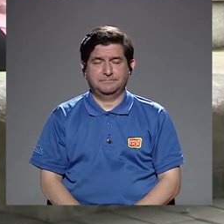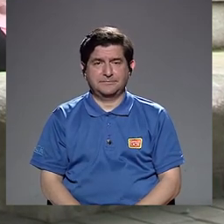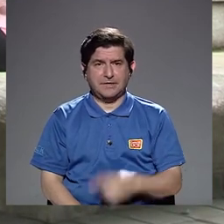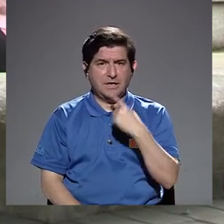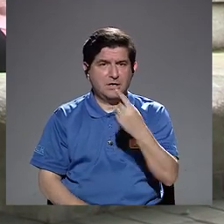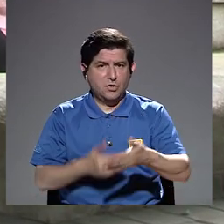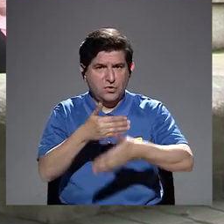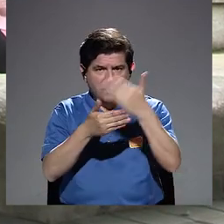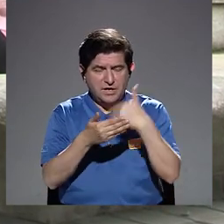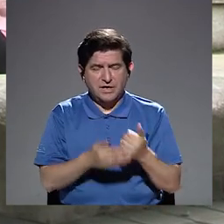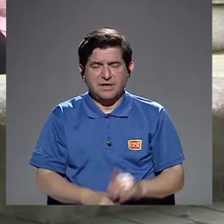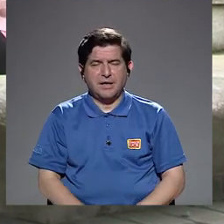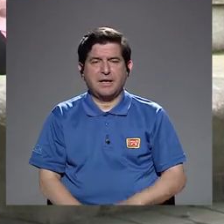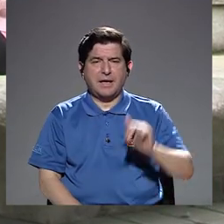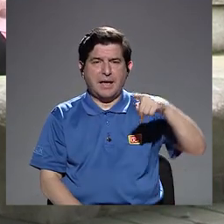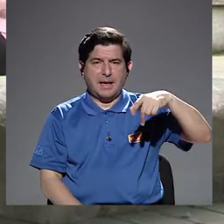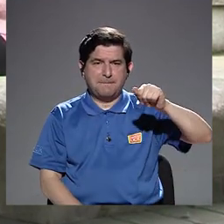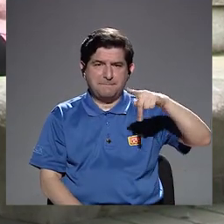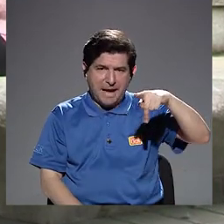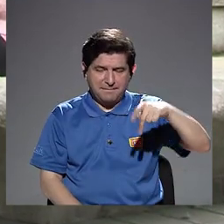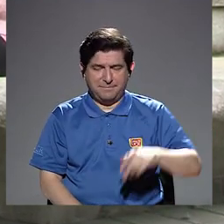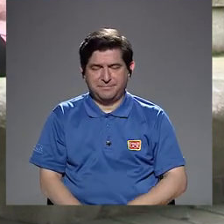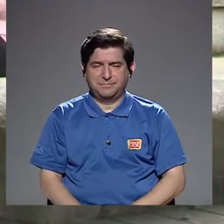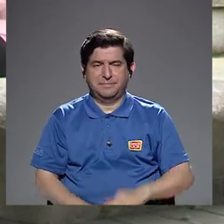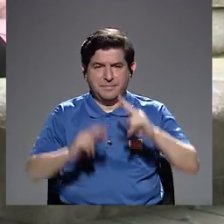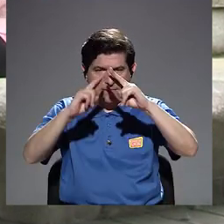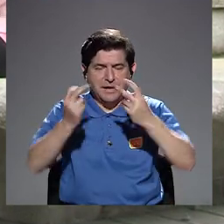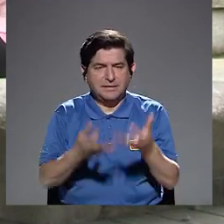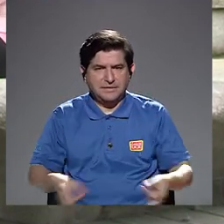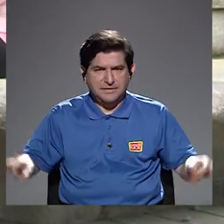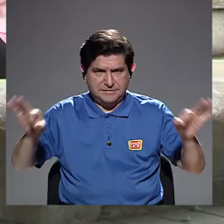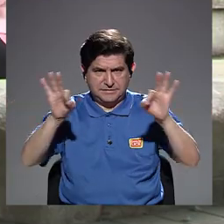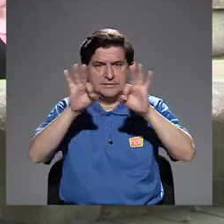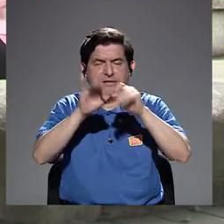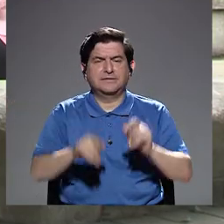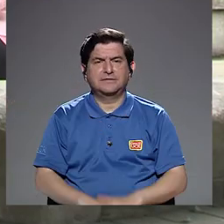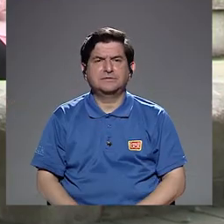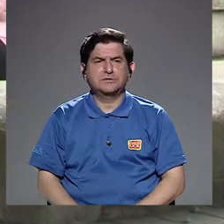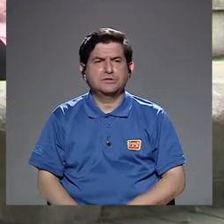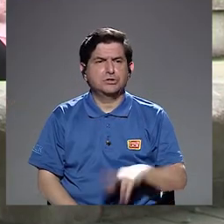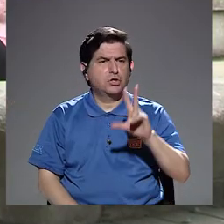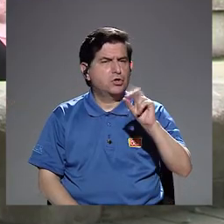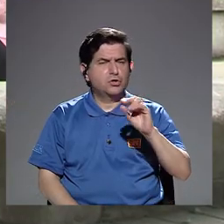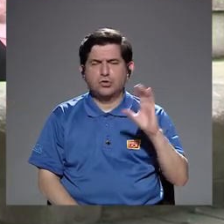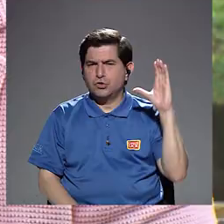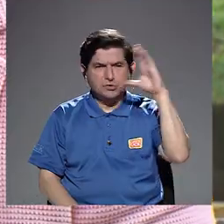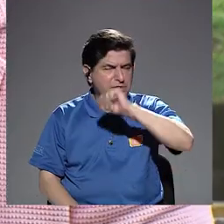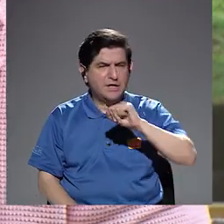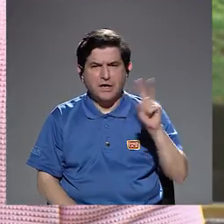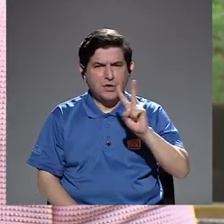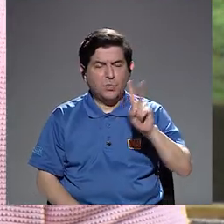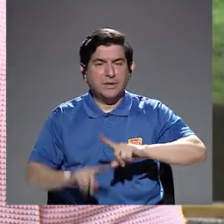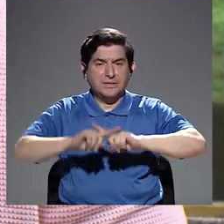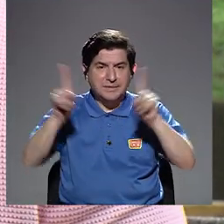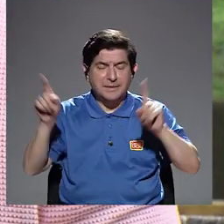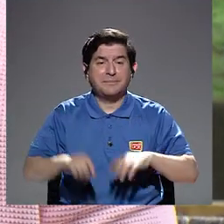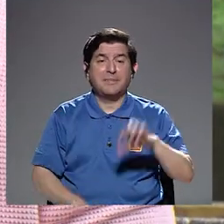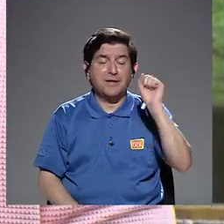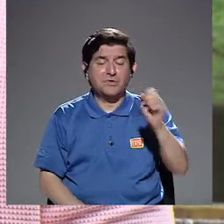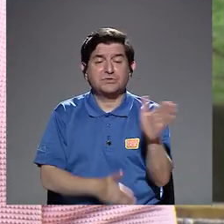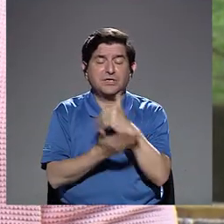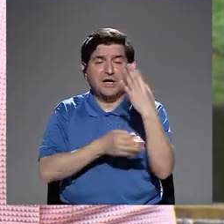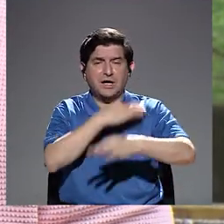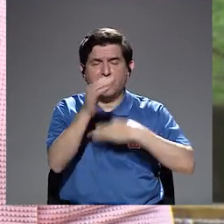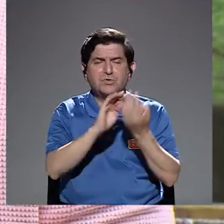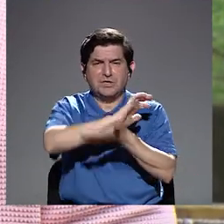que te comentábamos ahora, el papanicolaou es uno de los exámenes importantes. Si bien es cierto, no va a detectar el virus en sí, va a detectar si hay